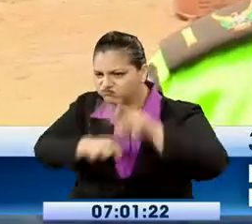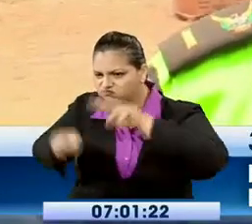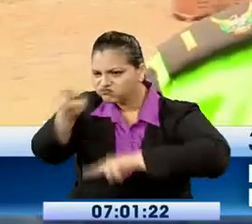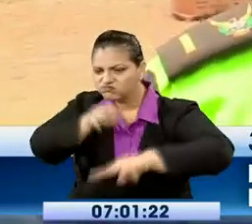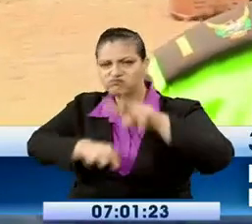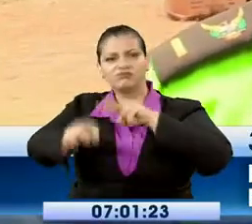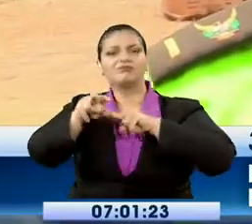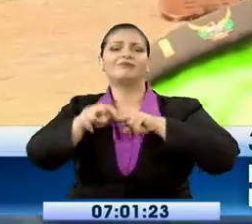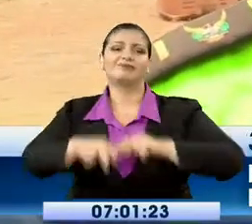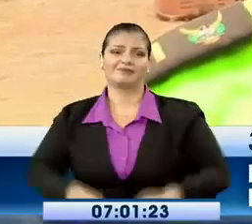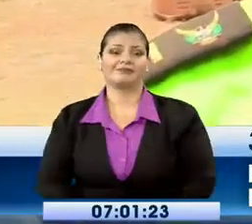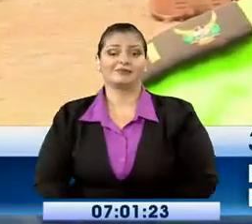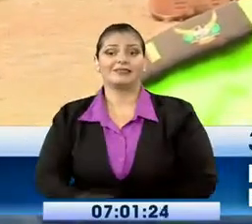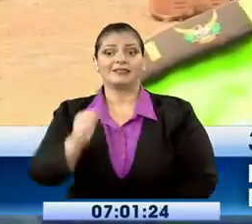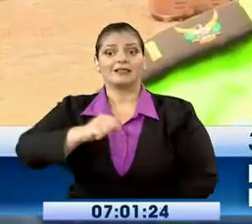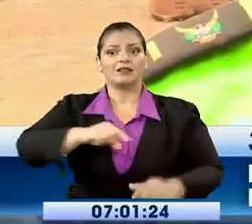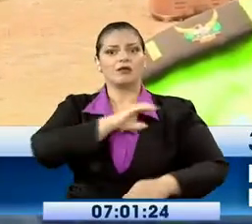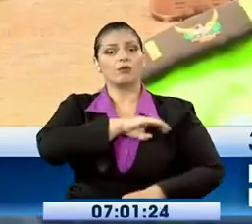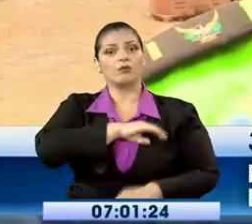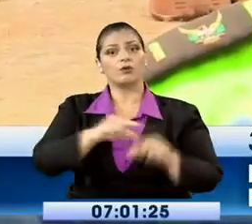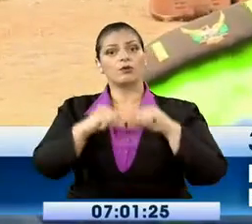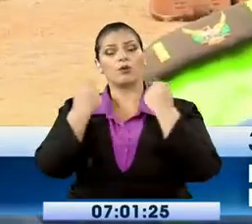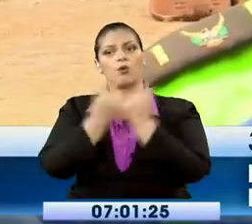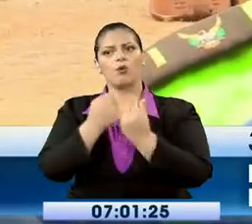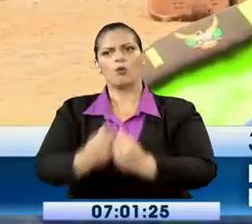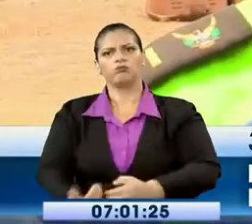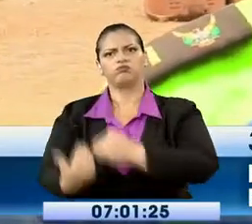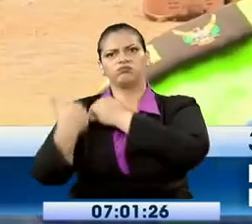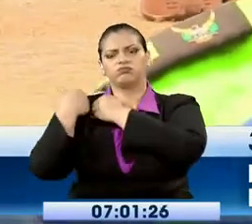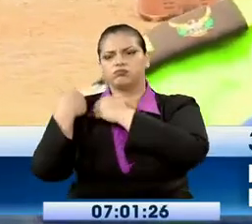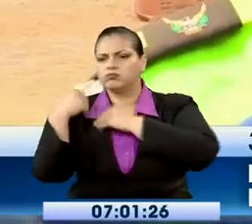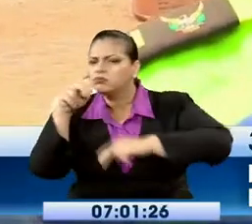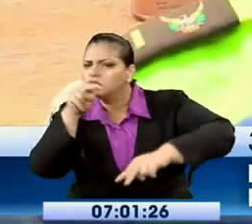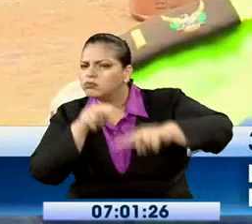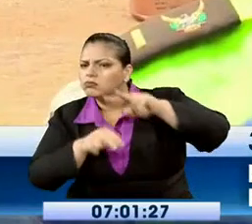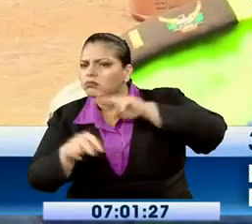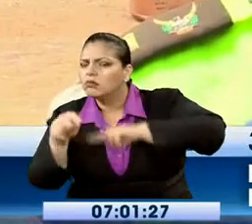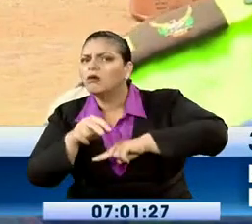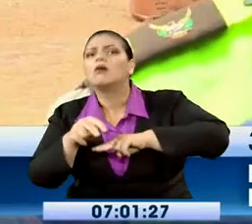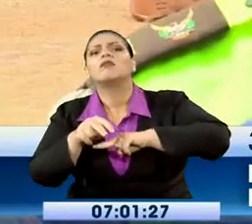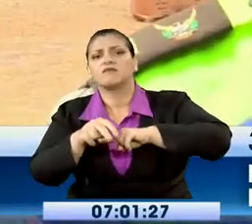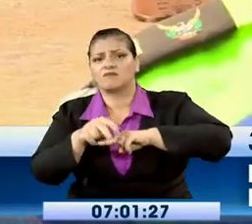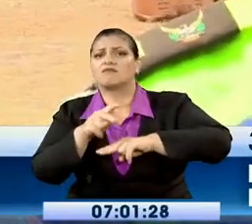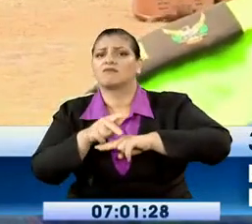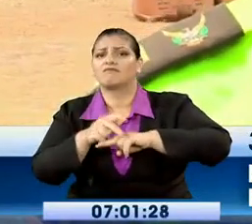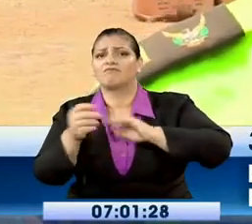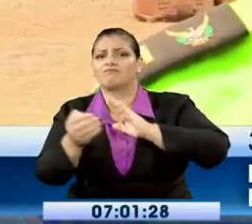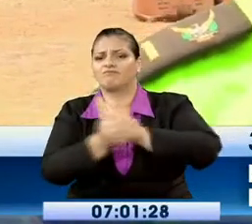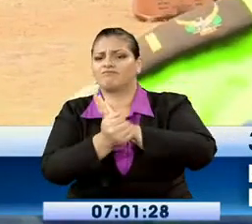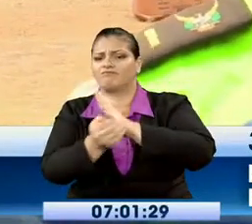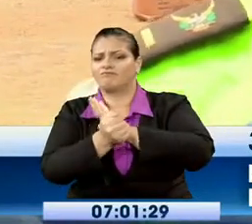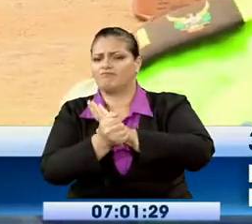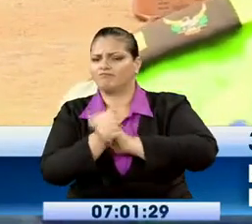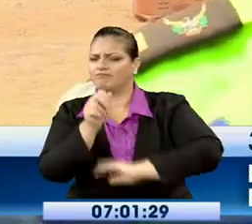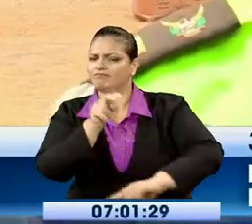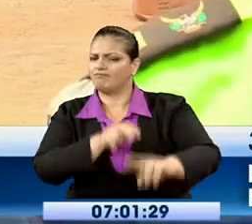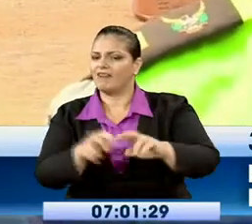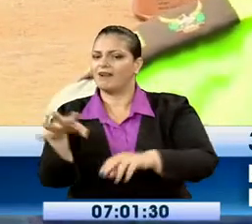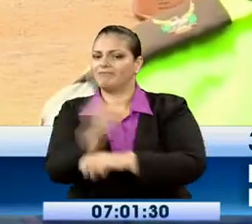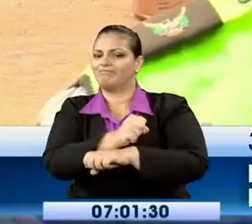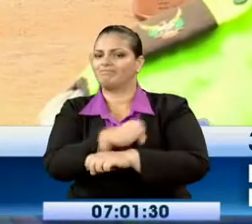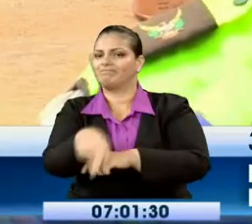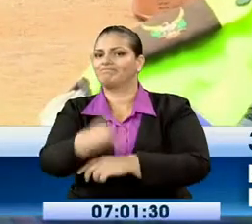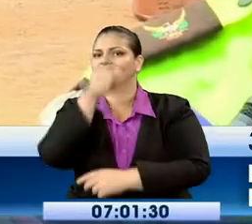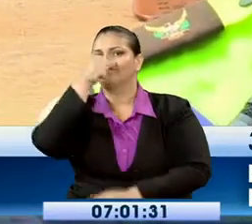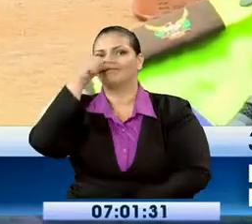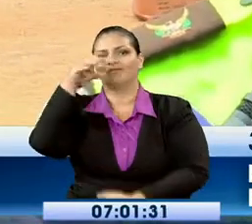unidades antinarcóticos, especialistas en análisis de riesgo, pues determinan posibles cargas sospechosas. Entonces es ahí cuando